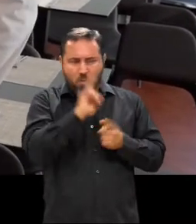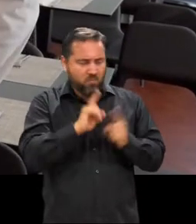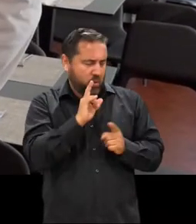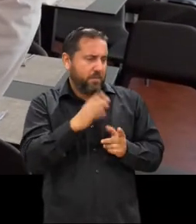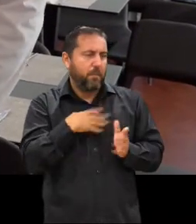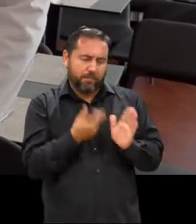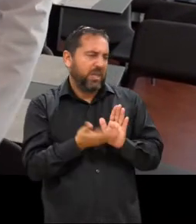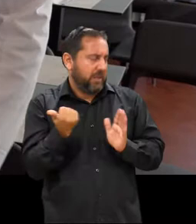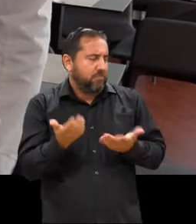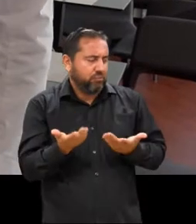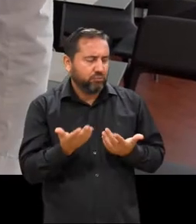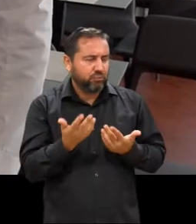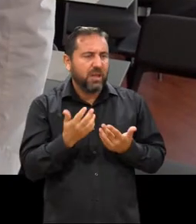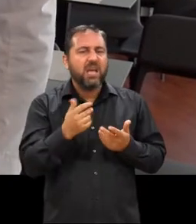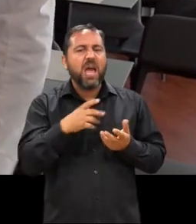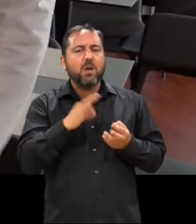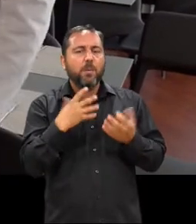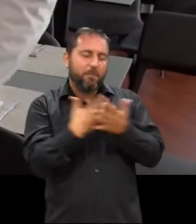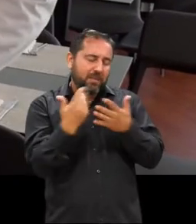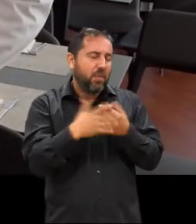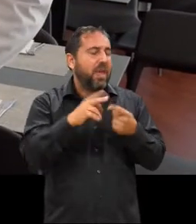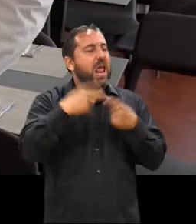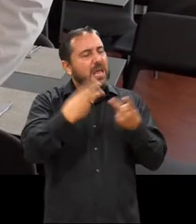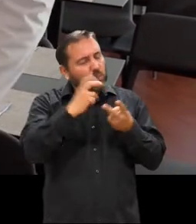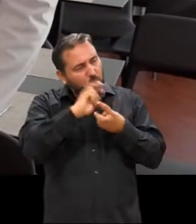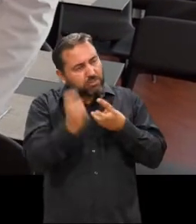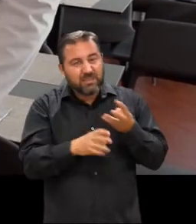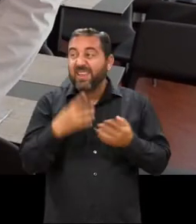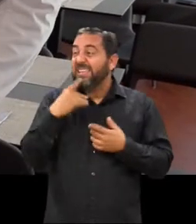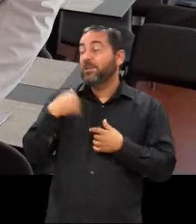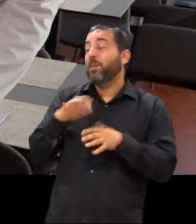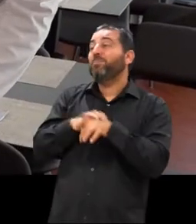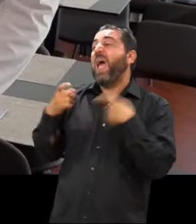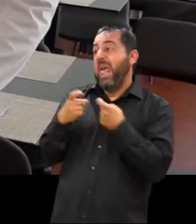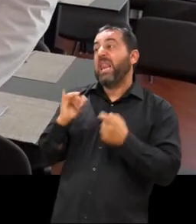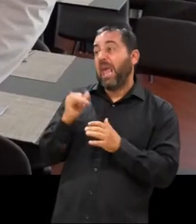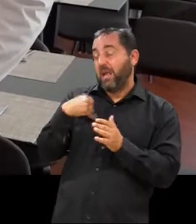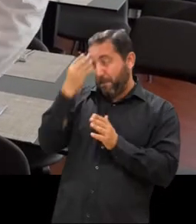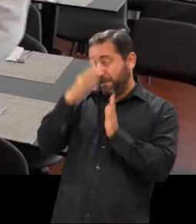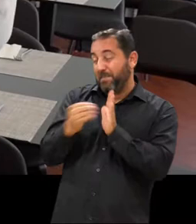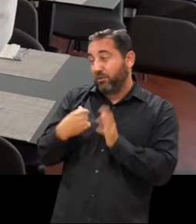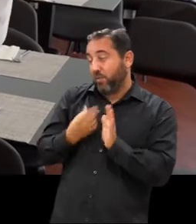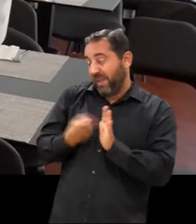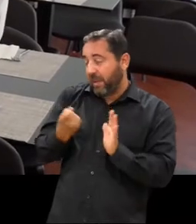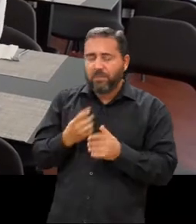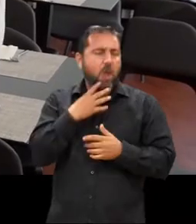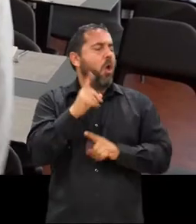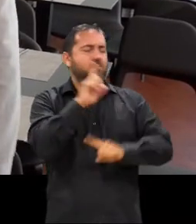pimientos, no hay problema en podérselo quitar. Vale, pues lleva un mezclón de lechugas. Sí, es que soy alérgica al pimiento, entonces sí, me lo pueden